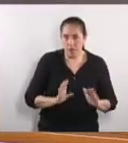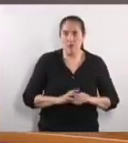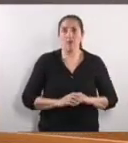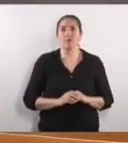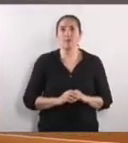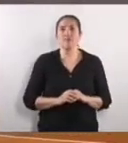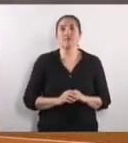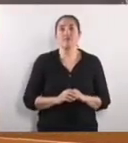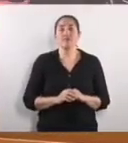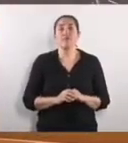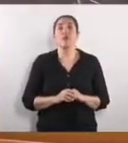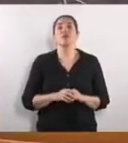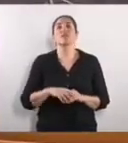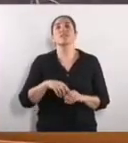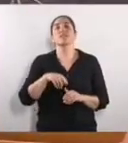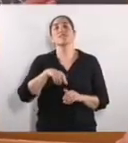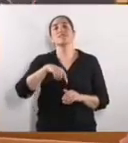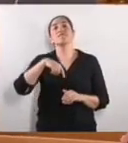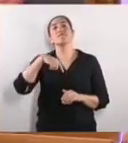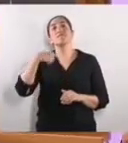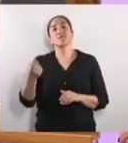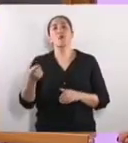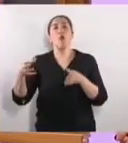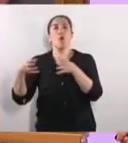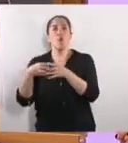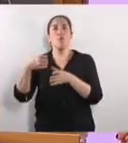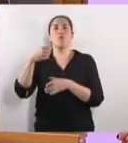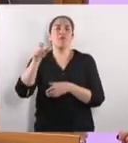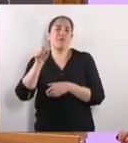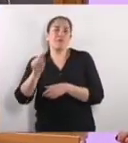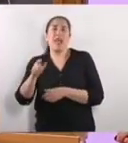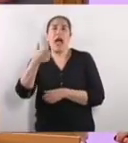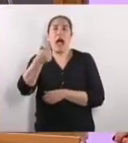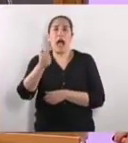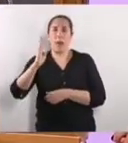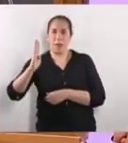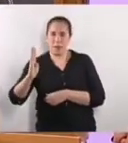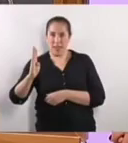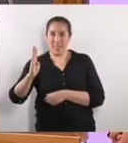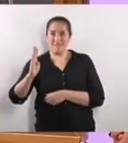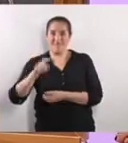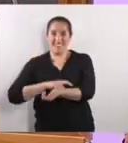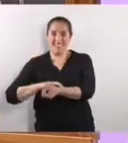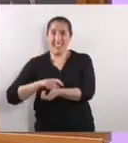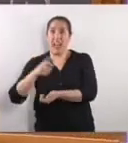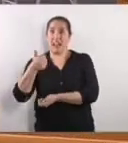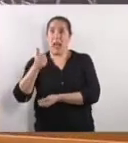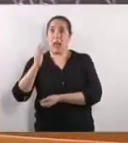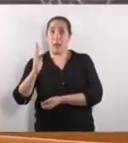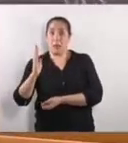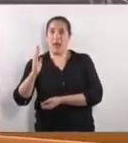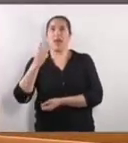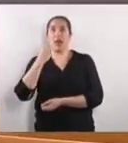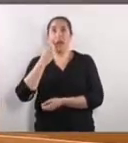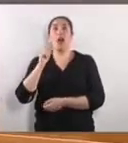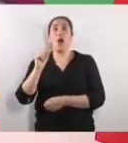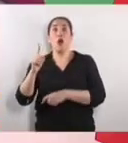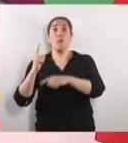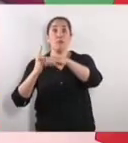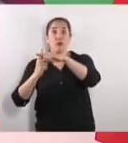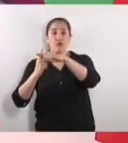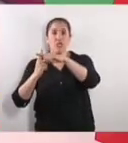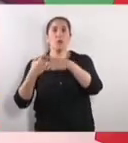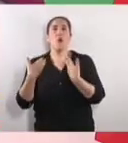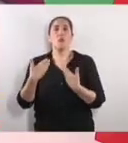el receptor universal va a ser el grupo AB, pero el AB positivo. Porque los positivos entonces van a poder recibir siempre